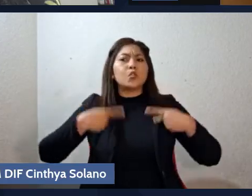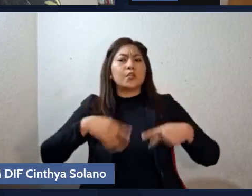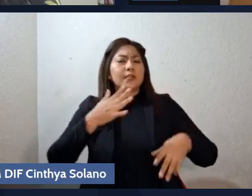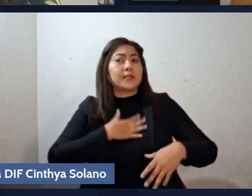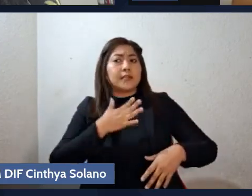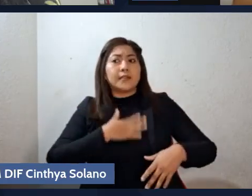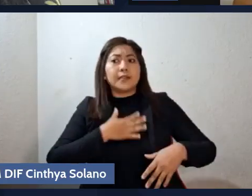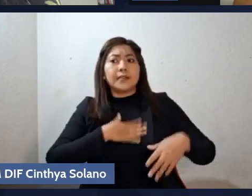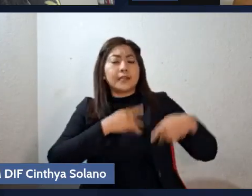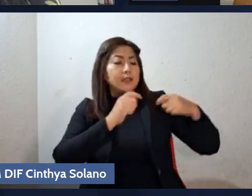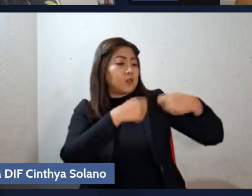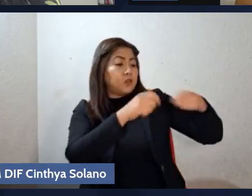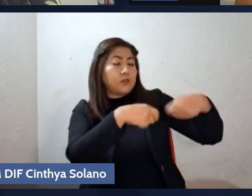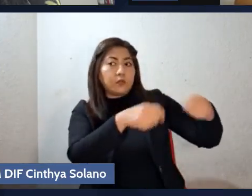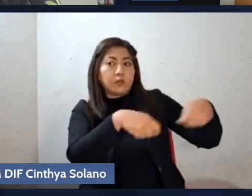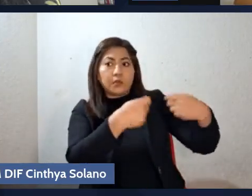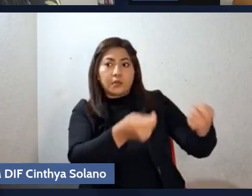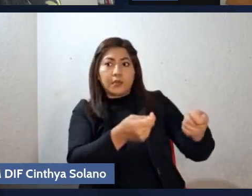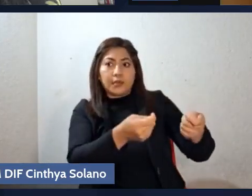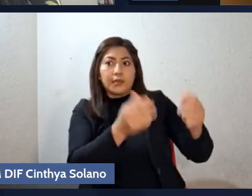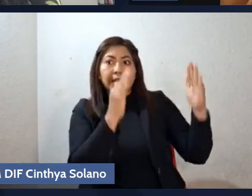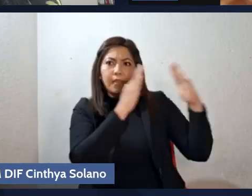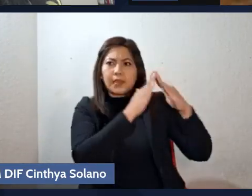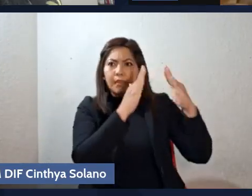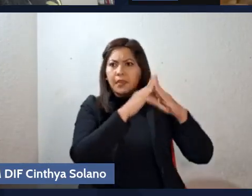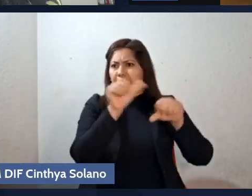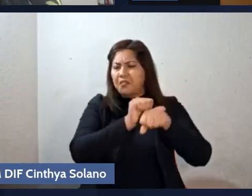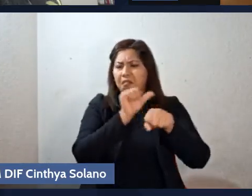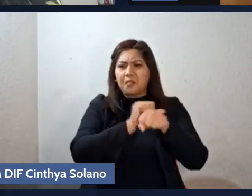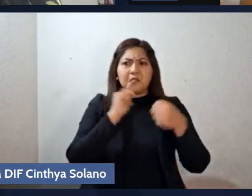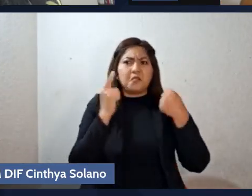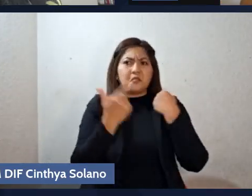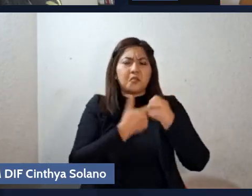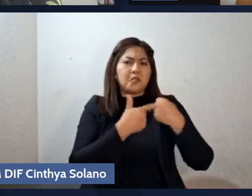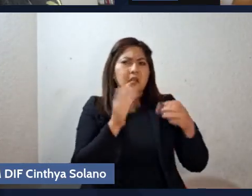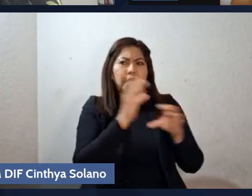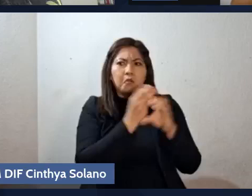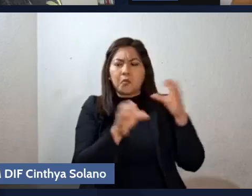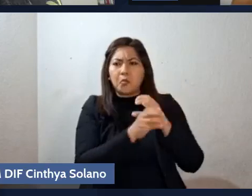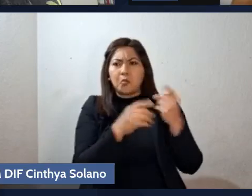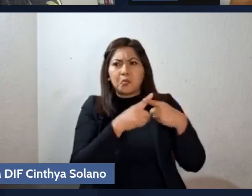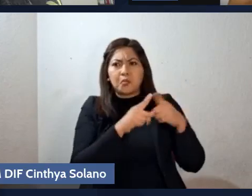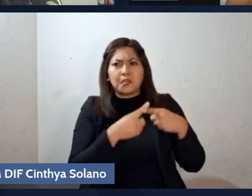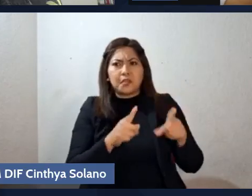esos bienes que constituyen mi patrimonio.